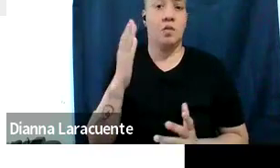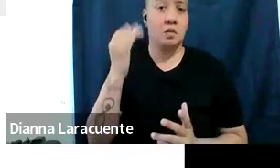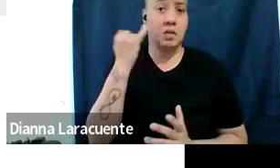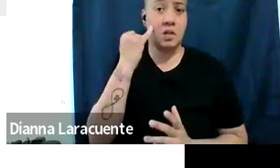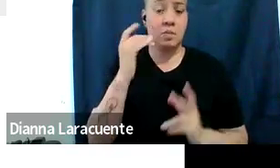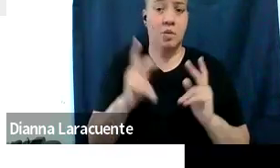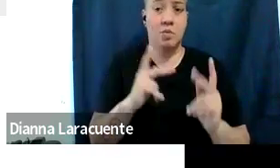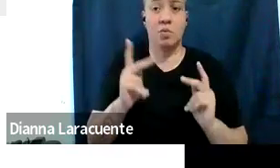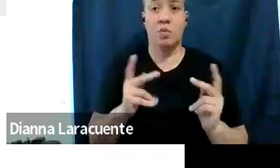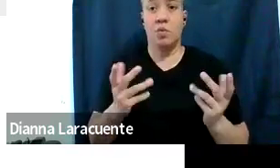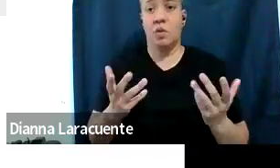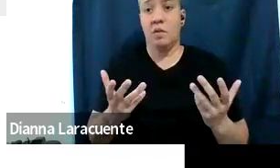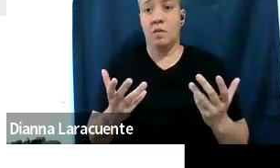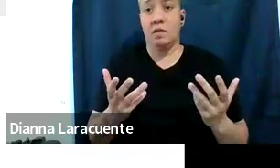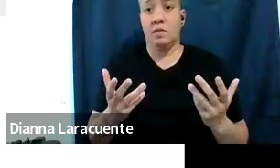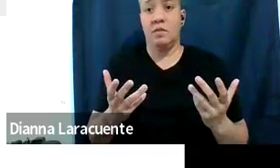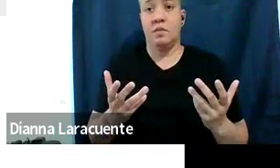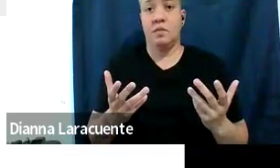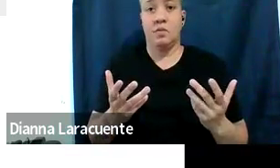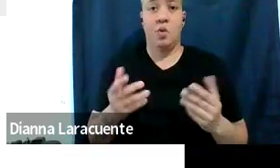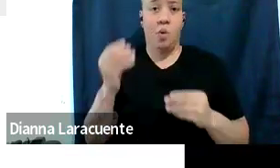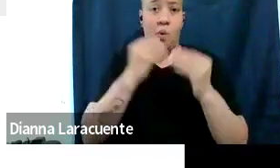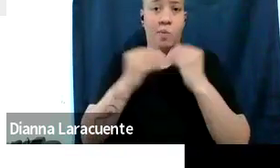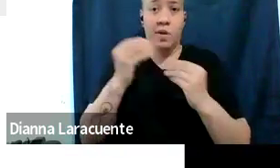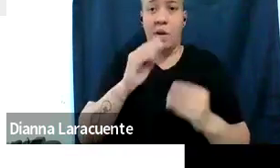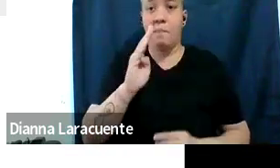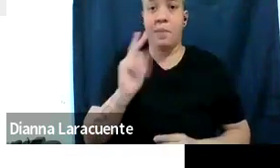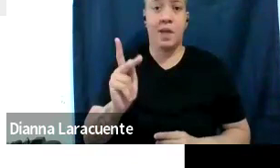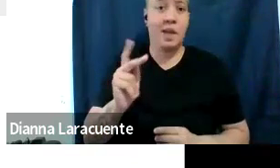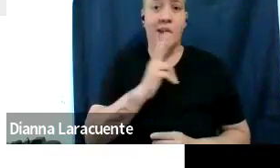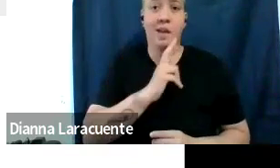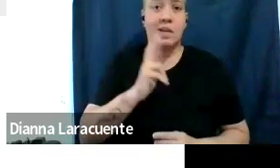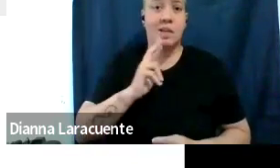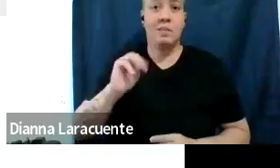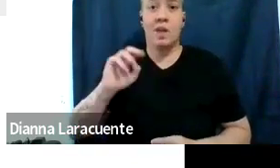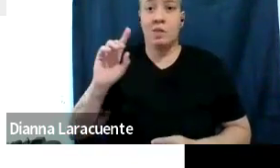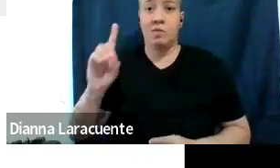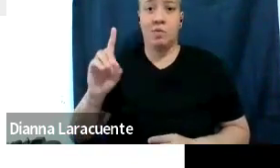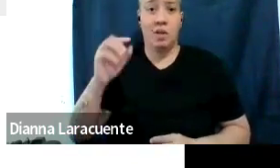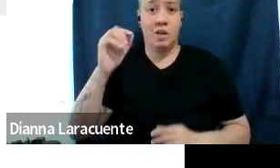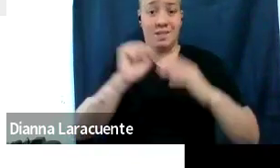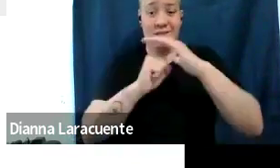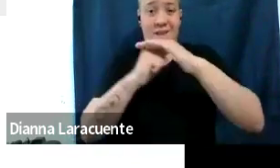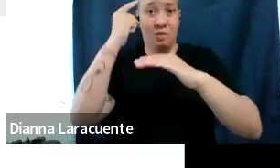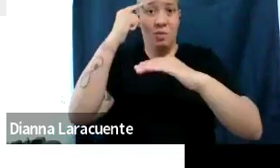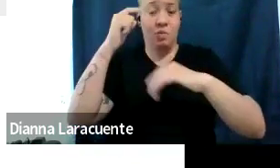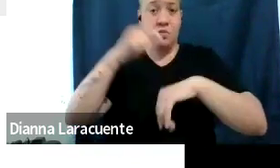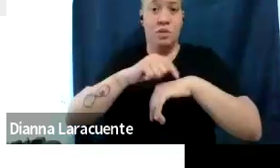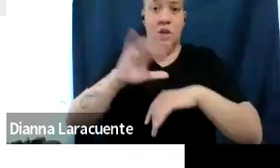entonces no comía Burger King y McDonald's, pero esos cerebros, nosotros en esa época, con una